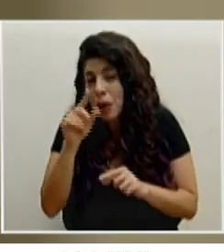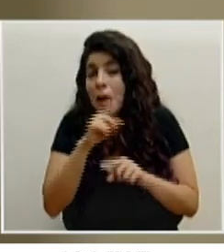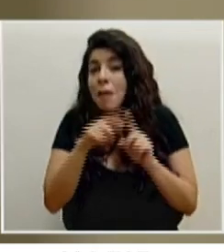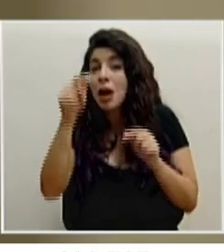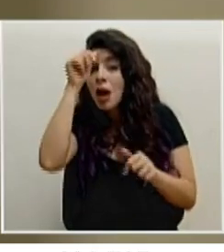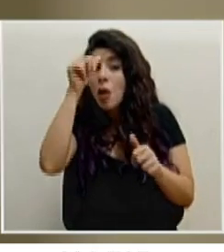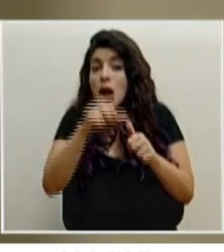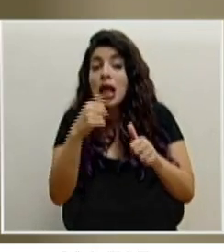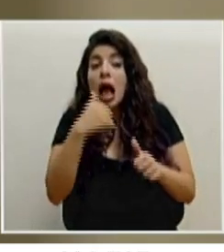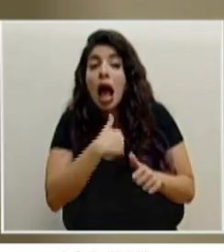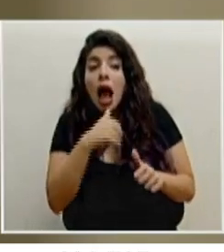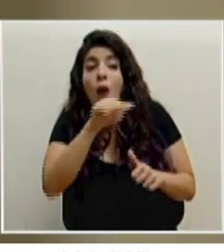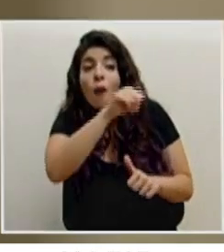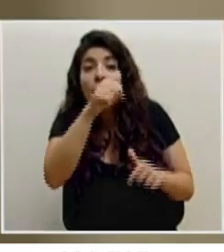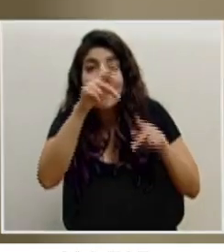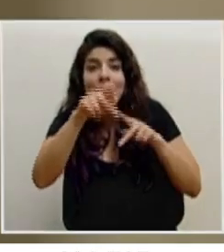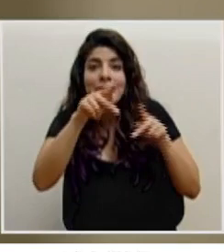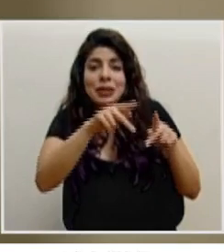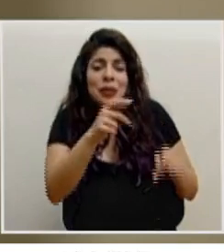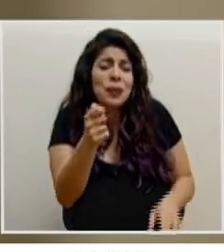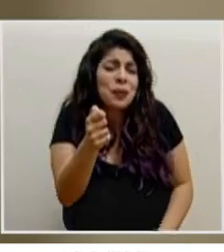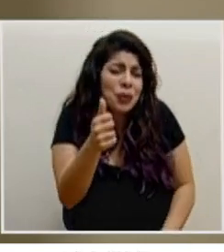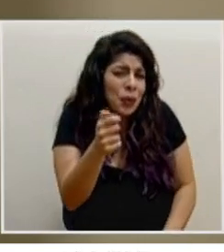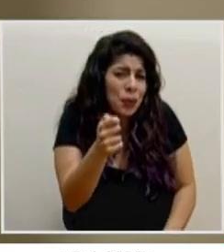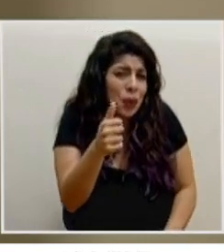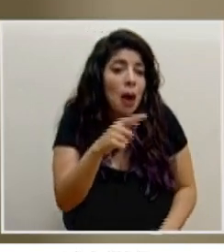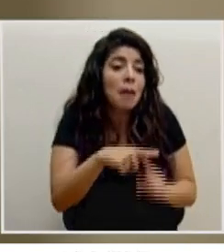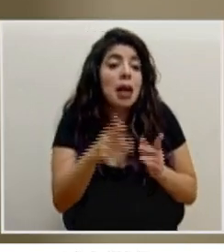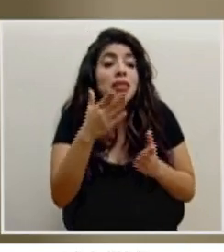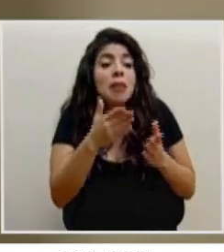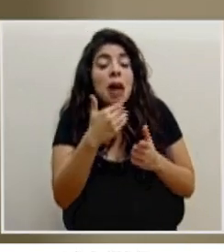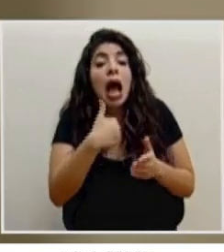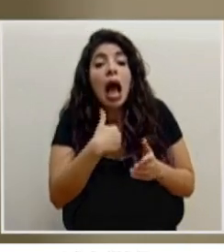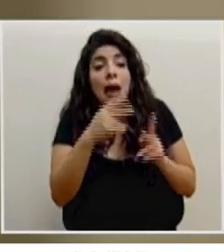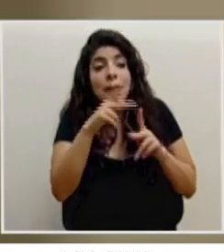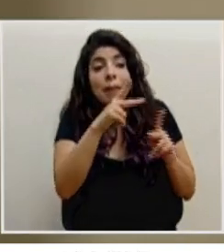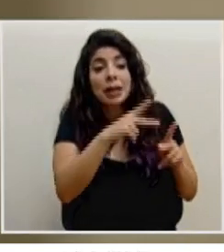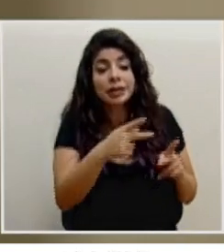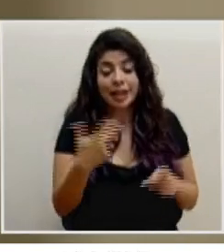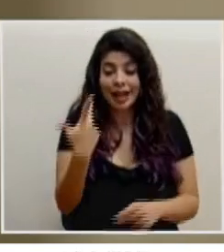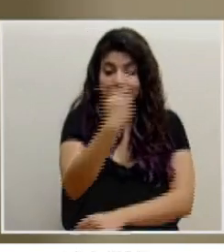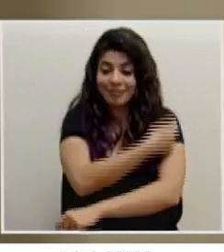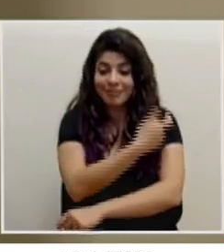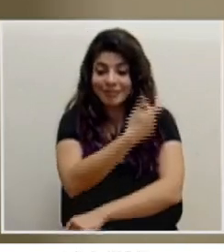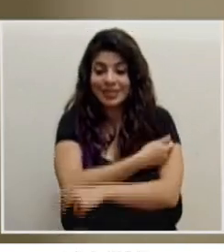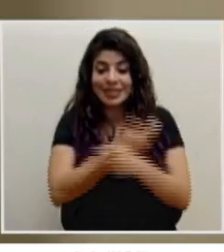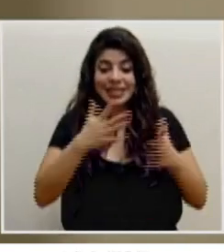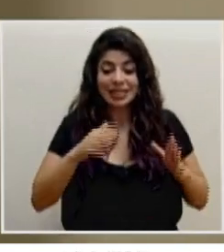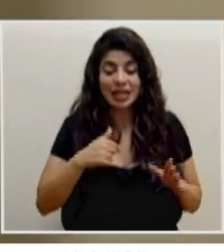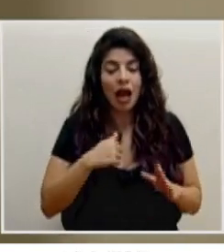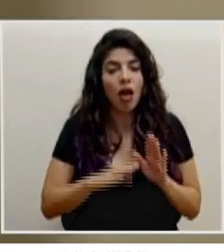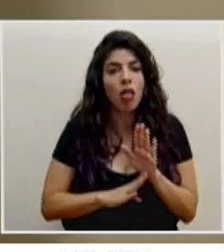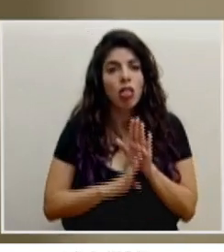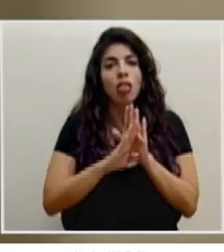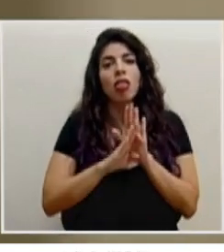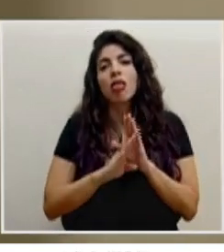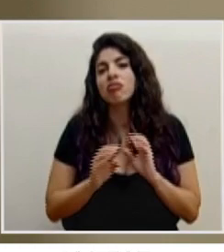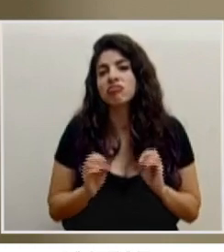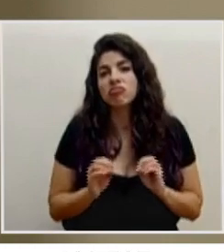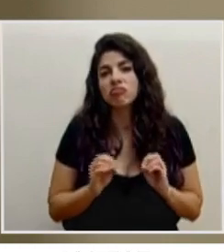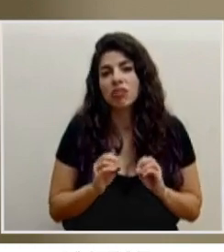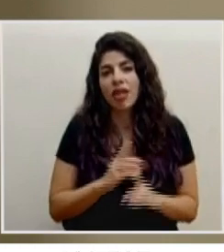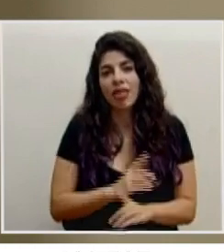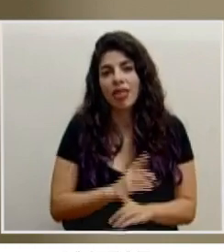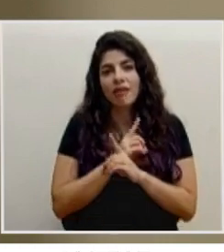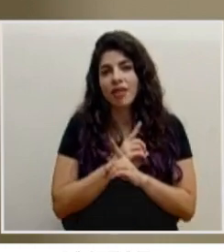algunas personas que lamentablemente pues son poquitas, muy poquitas, pero puede ser que no reaccionaron, ¿verdad?, desarrollando las defensas ante la vacuna. Y